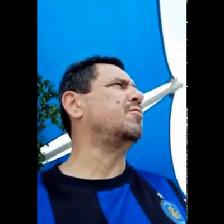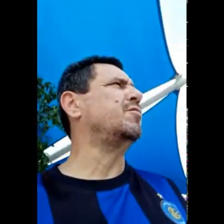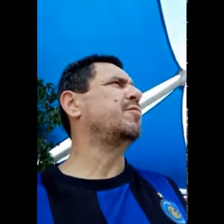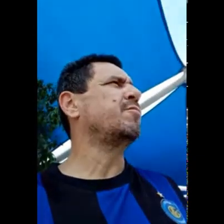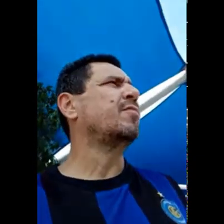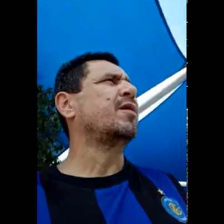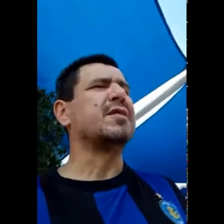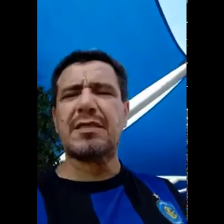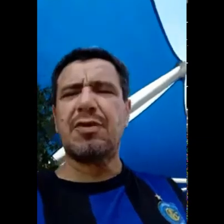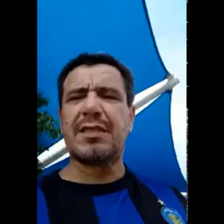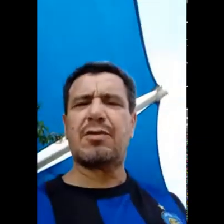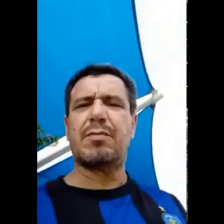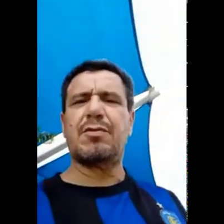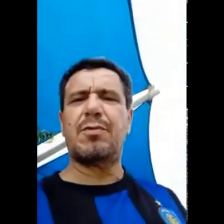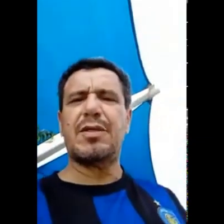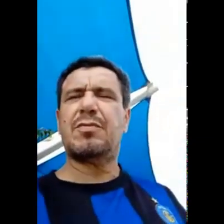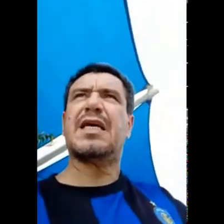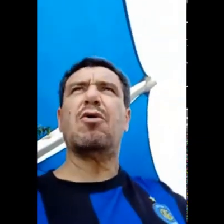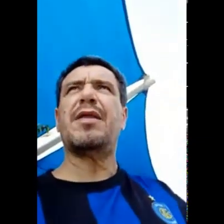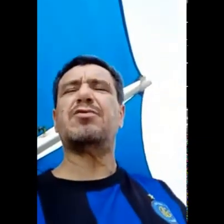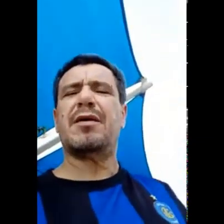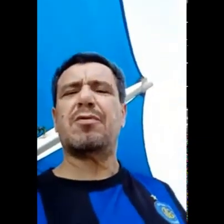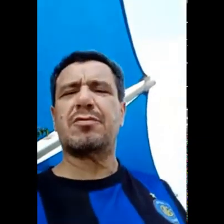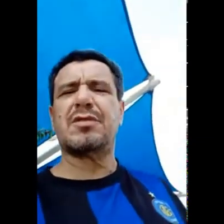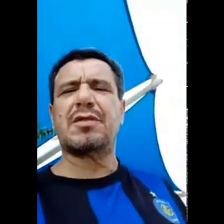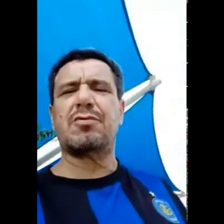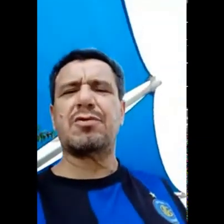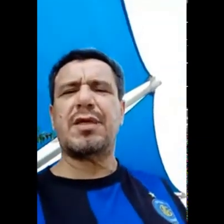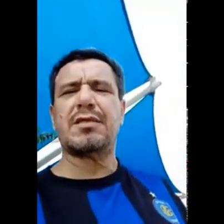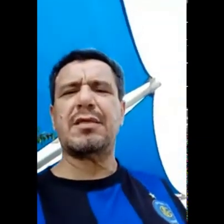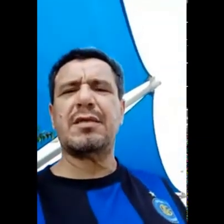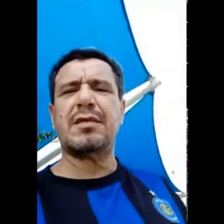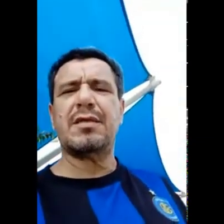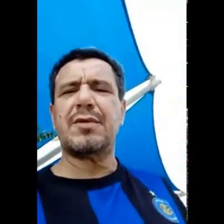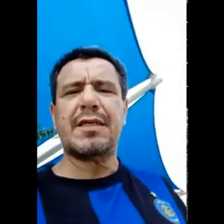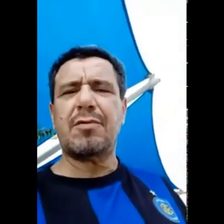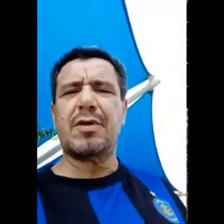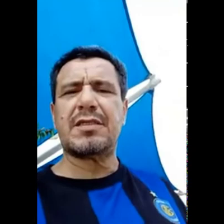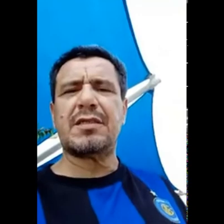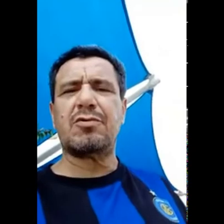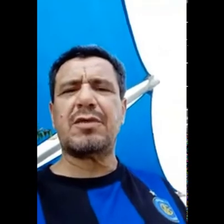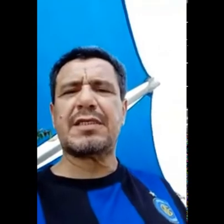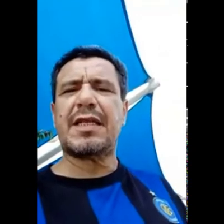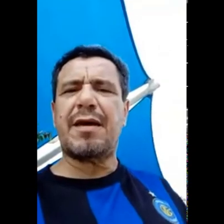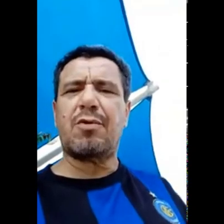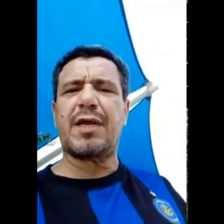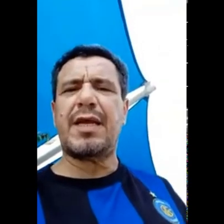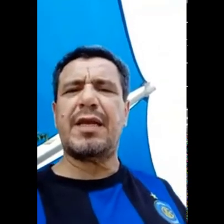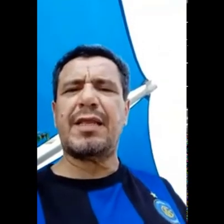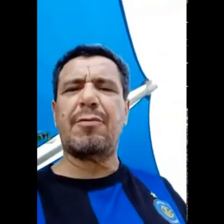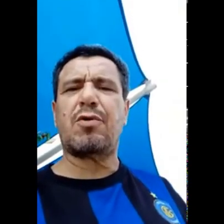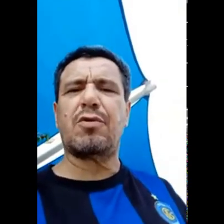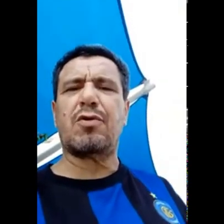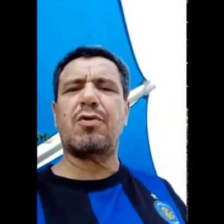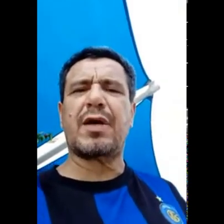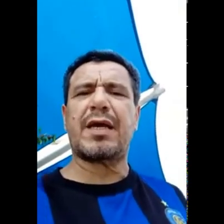45, este señor las quiera tumbar de un plumazo. Ya lo había dicho, el diablo con sus instituciones. No es al diablo con las instituciones, es al diablo con él y al